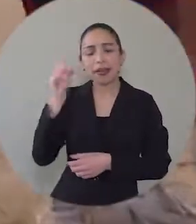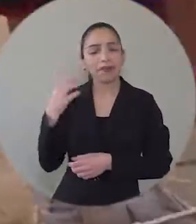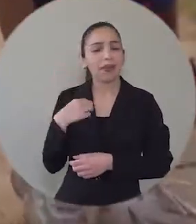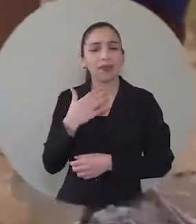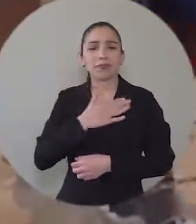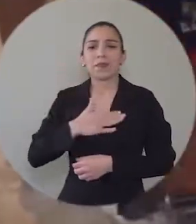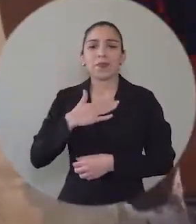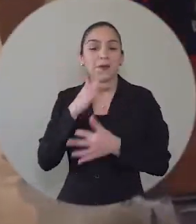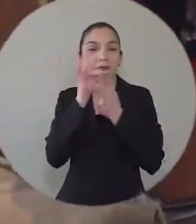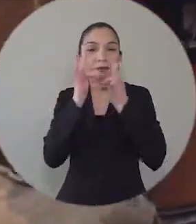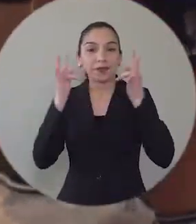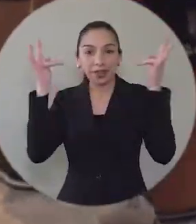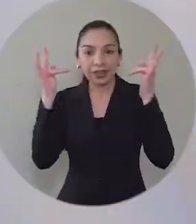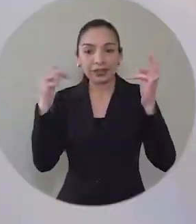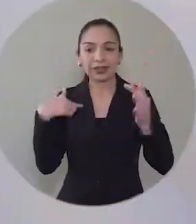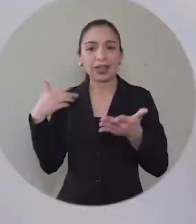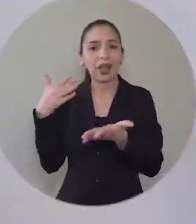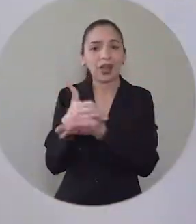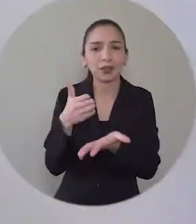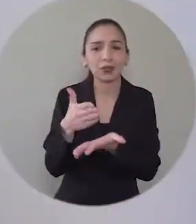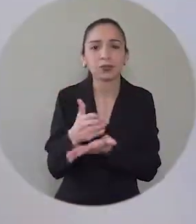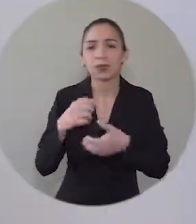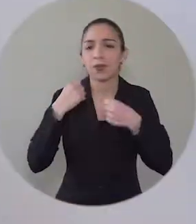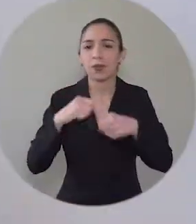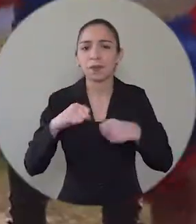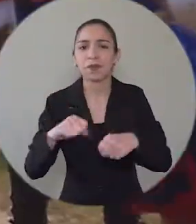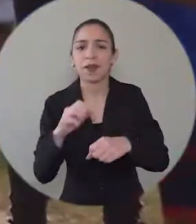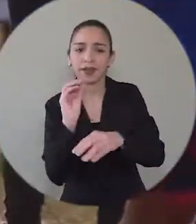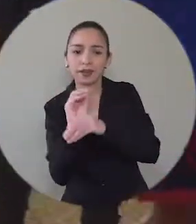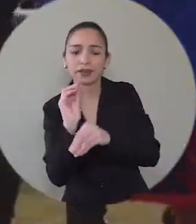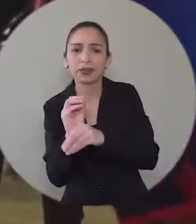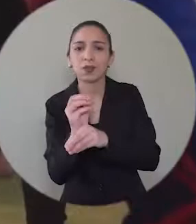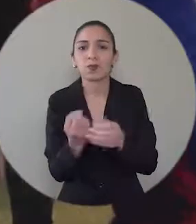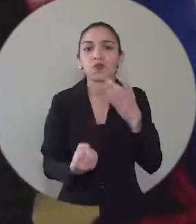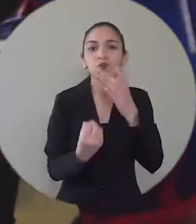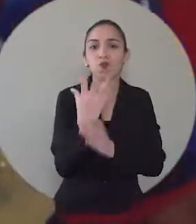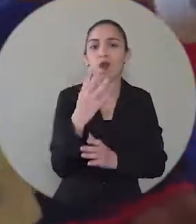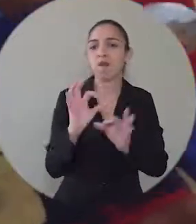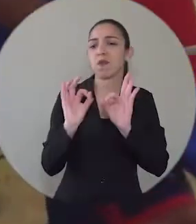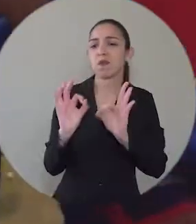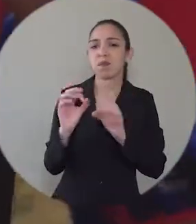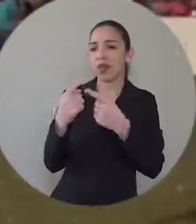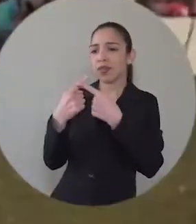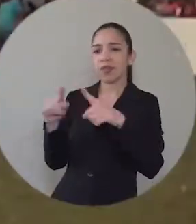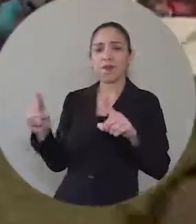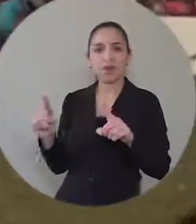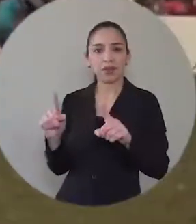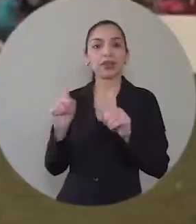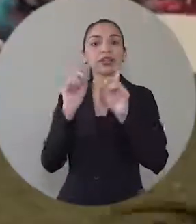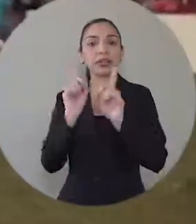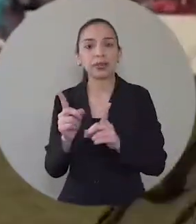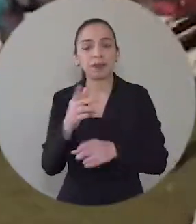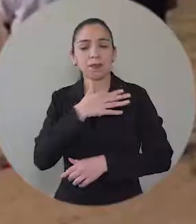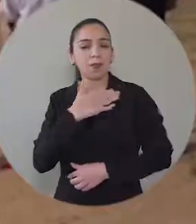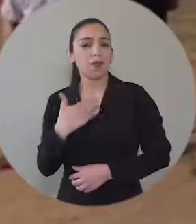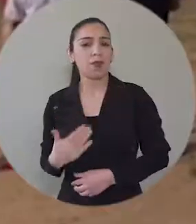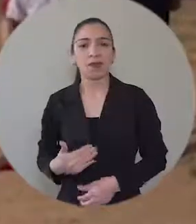muy feliz de venir y ayudar y enseñarles un deporte nuevo, distinto, súper completo, en el que se pueden divertir